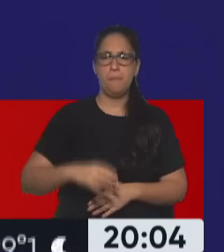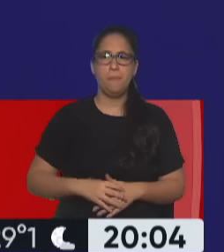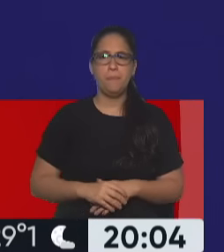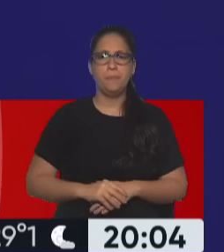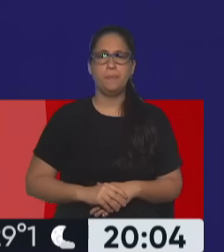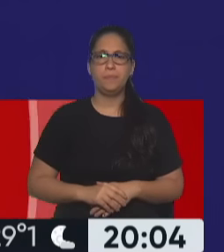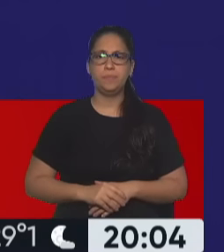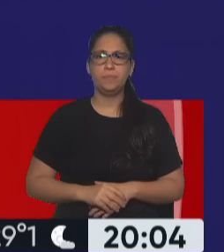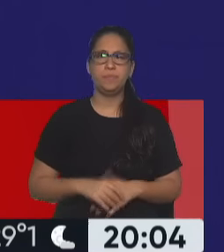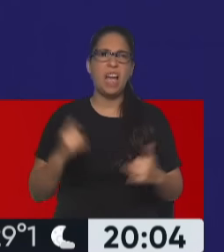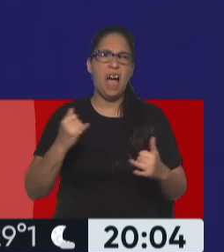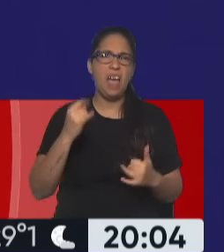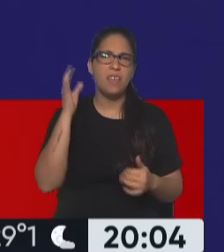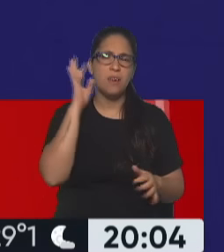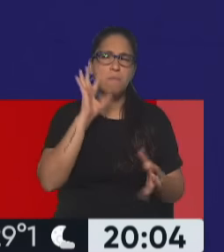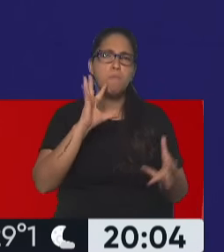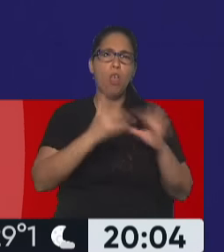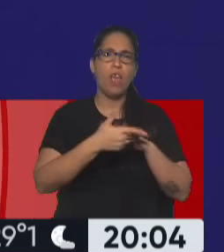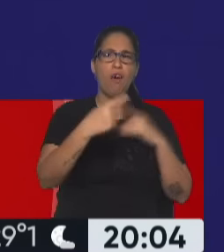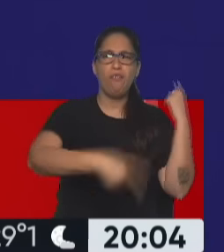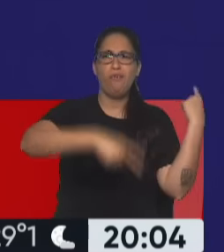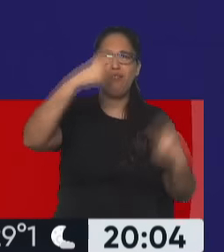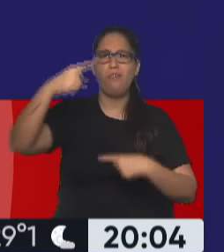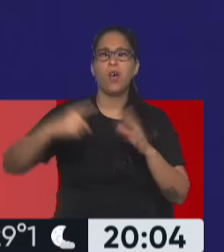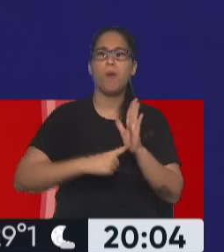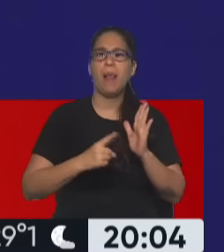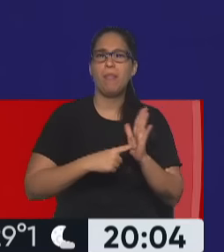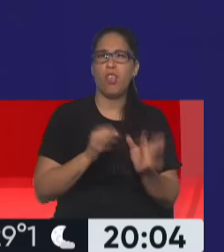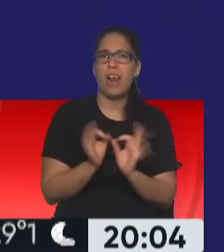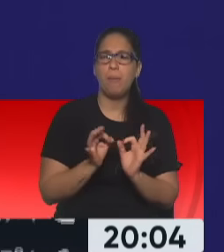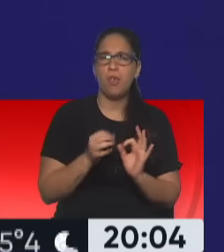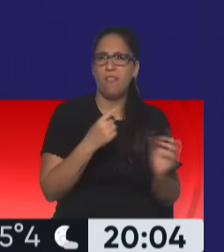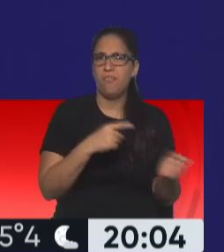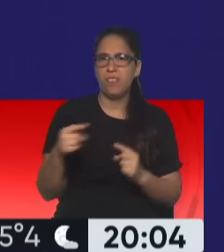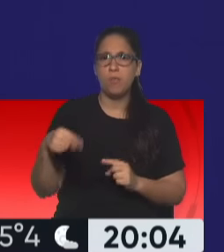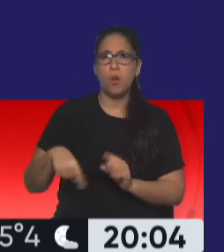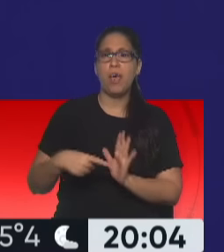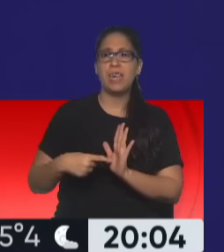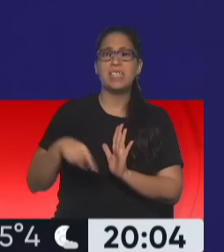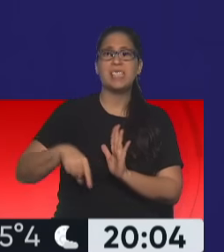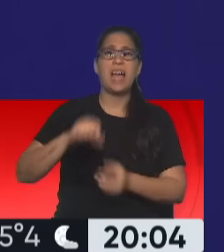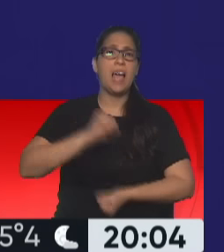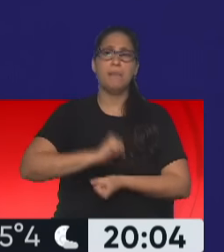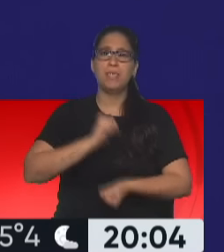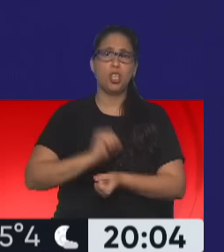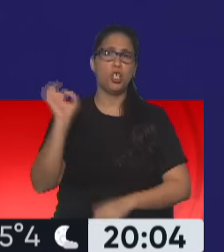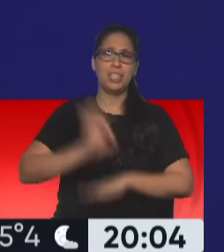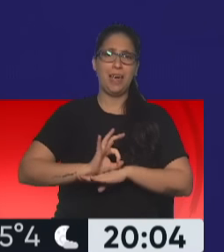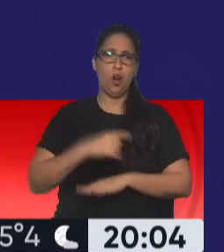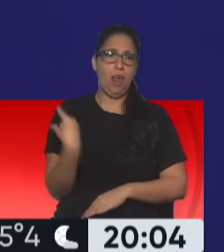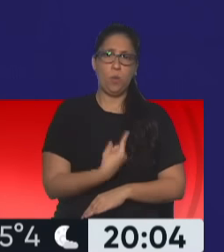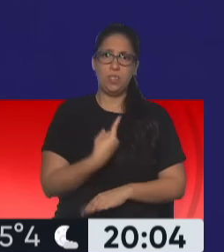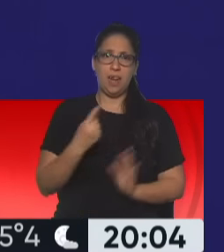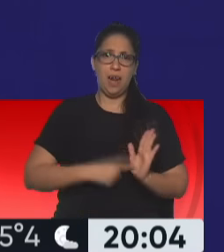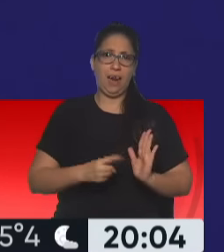Hay distintas discusiones, hay distintas reglas monetarias. Bueno, nuestra regla monetaria es emisión cero. O, digamos, en